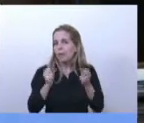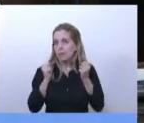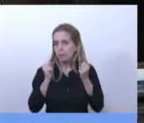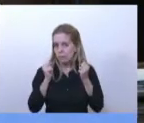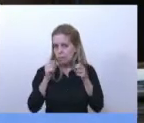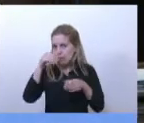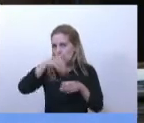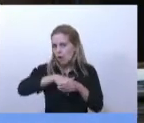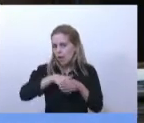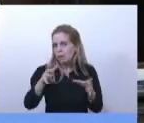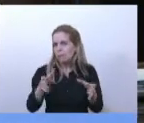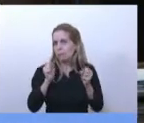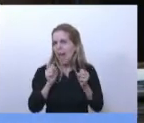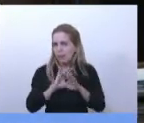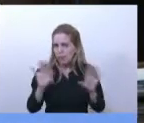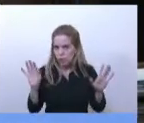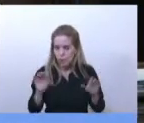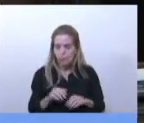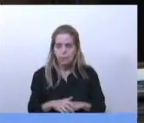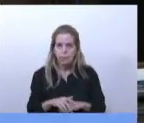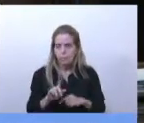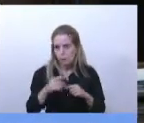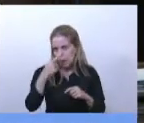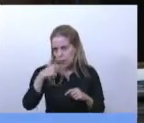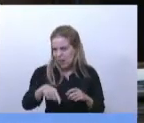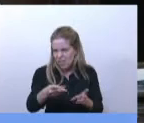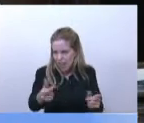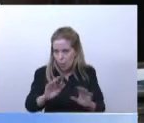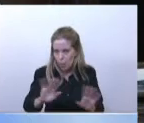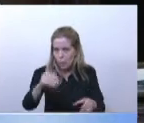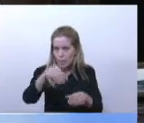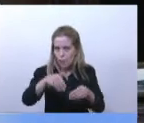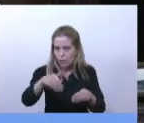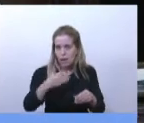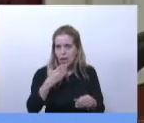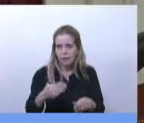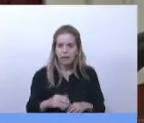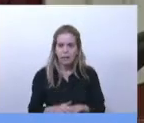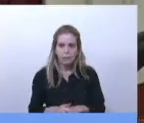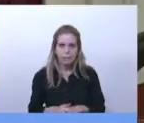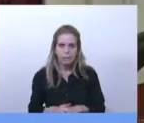voto va a ser abstención al final cuando pasemos a votar la gracias